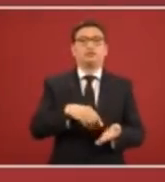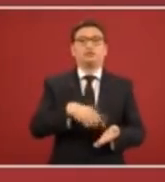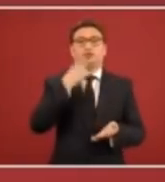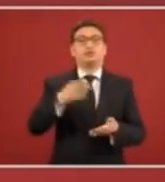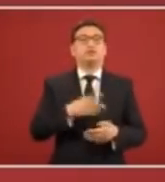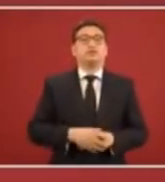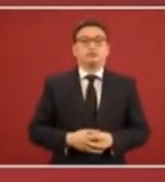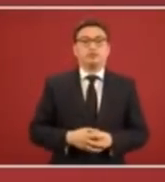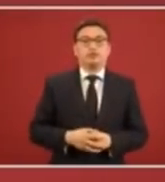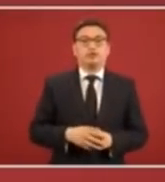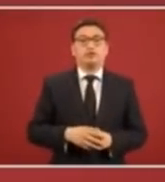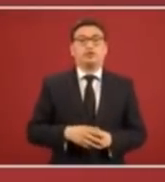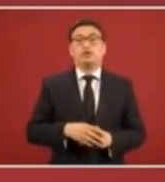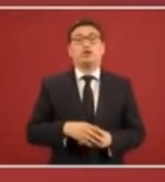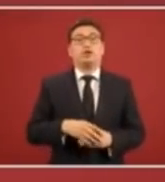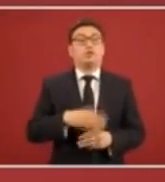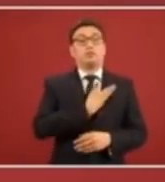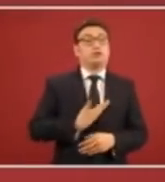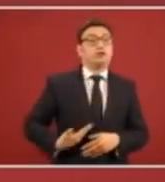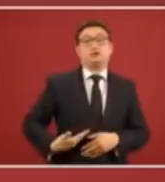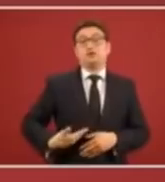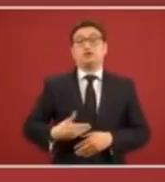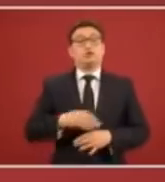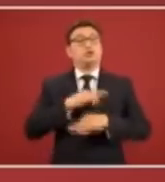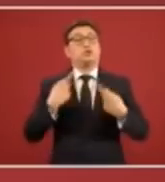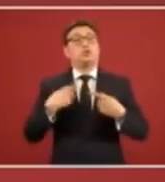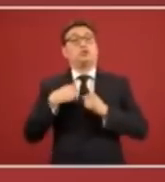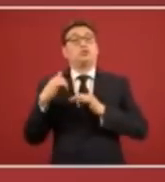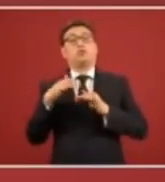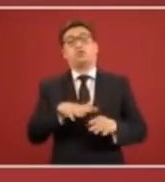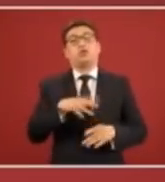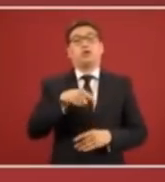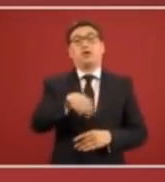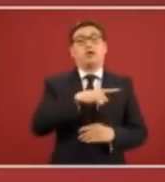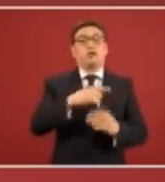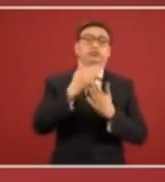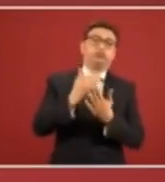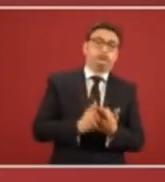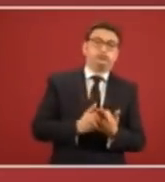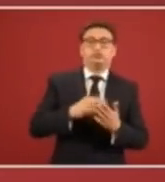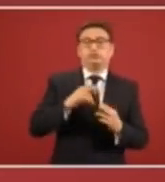se cayó la popularidad del presidente, solo tiene 60%.